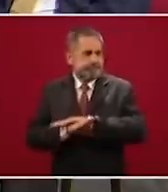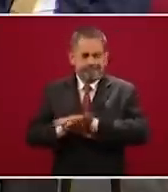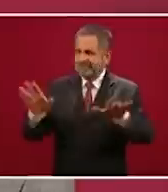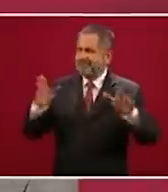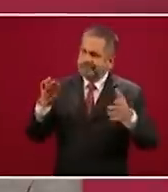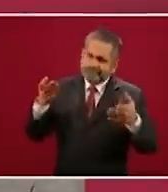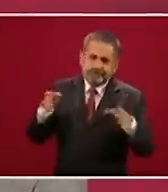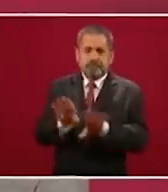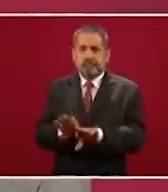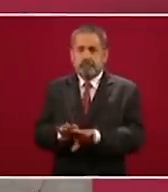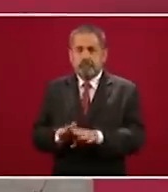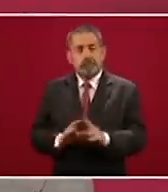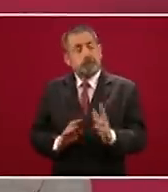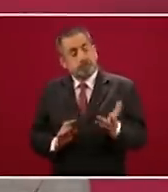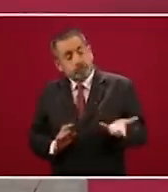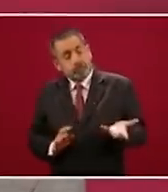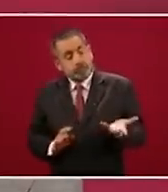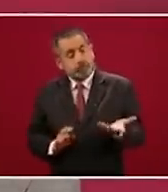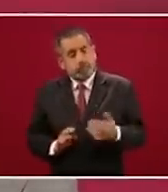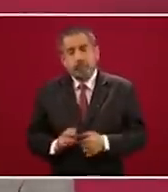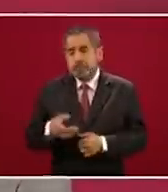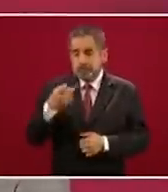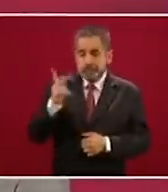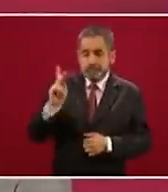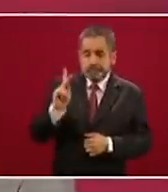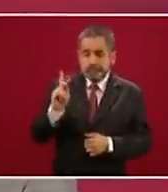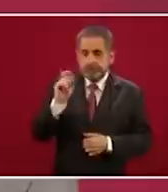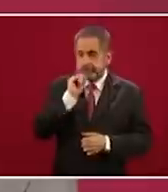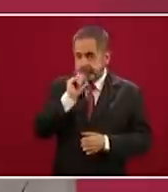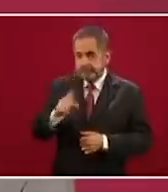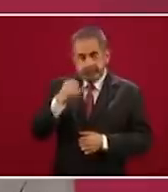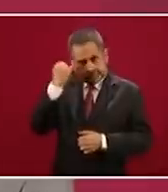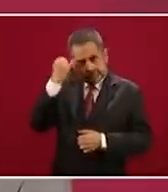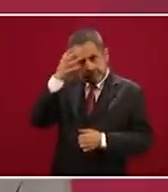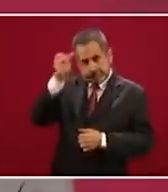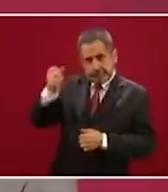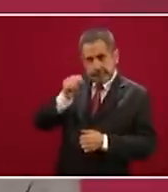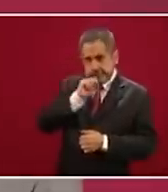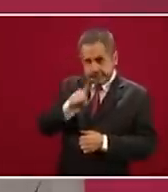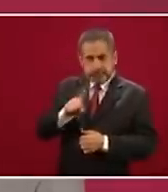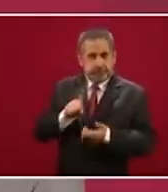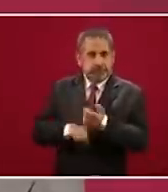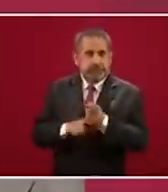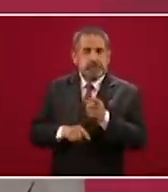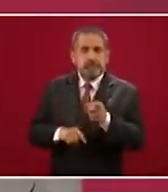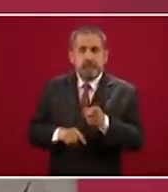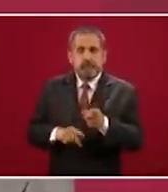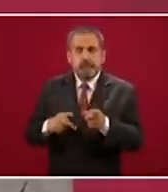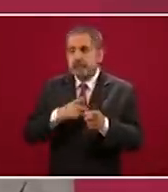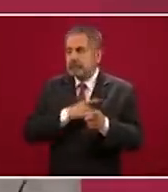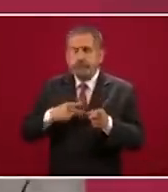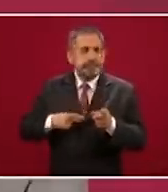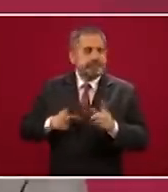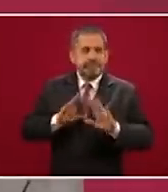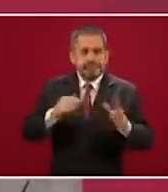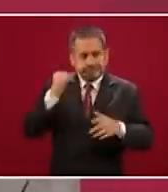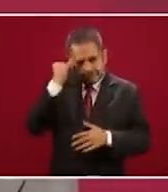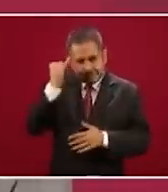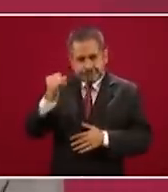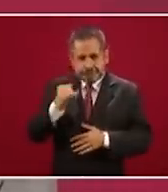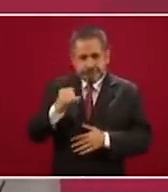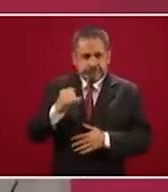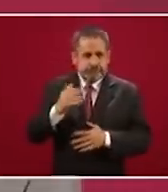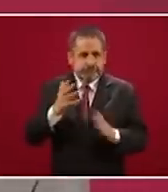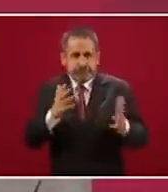caso. Pero cierro diciendo, y vuelvo al concepto que mencioné al inicio, no debemos interpretar por